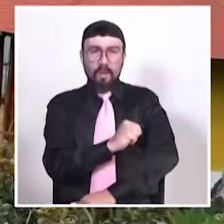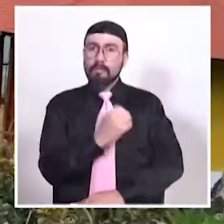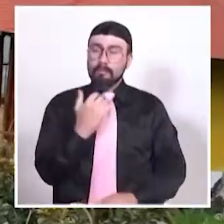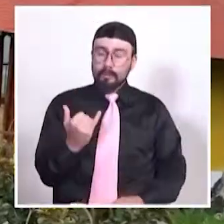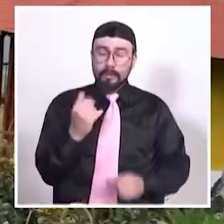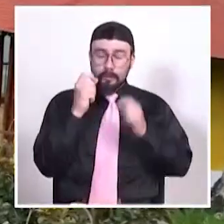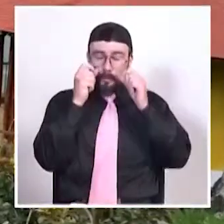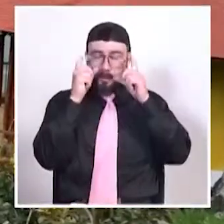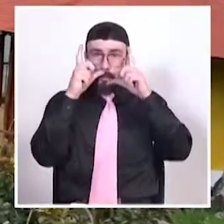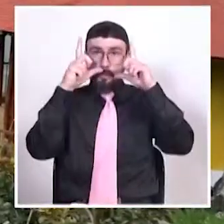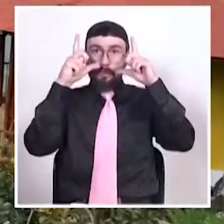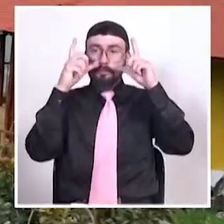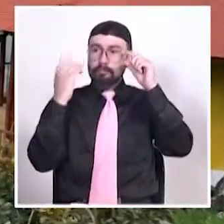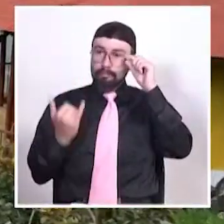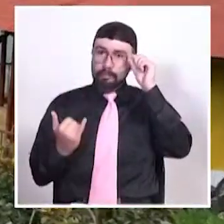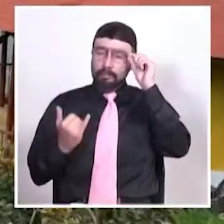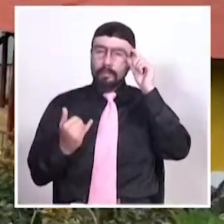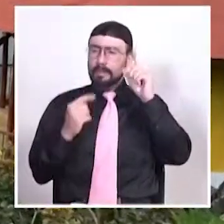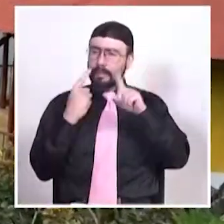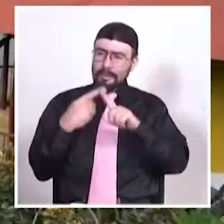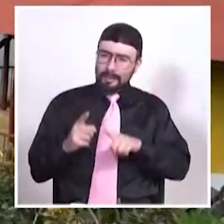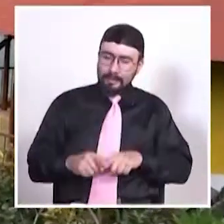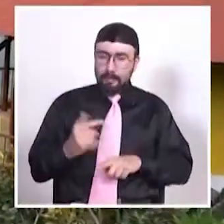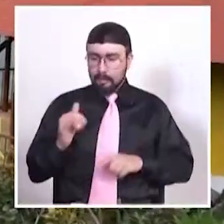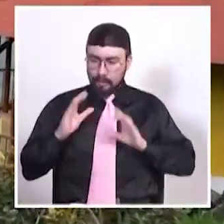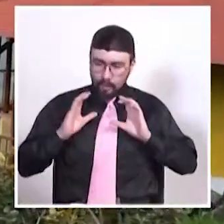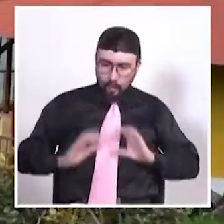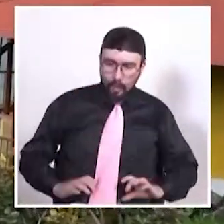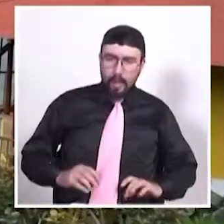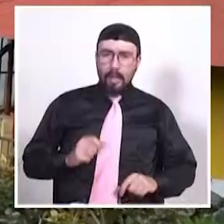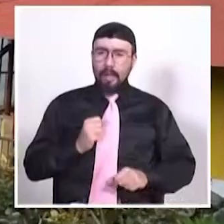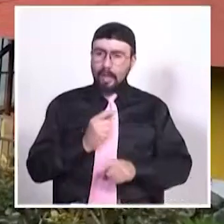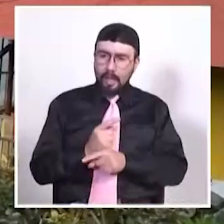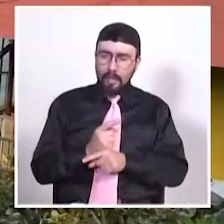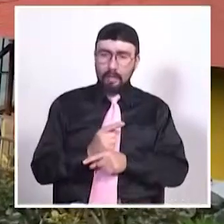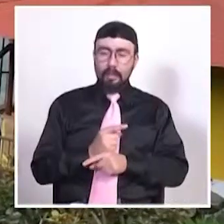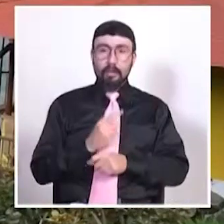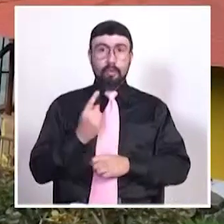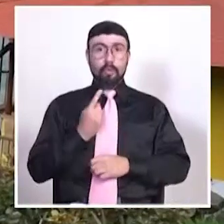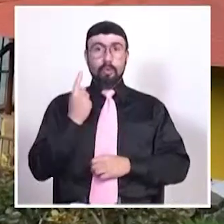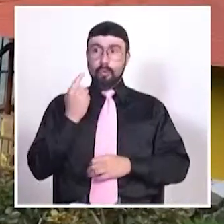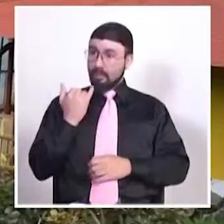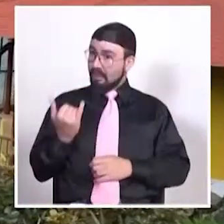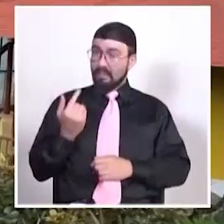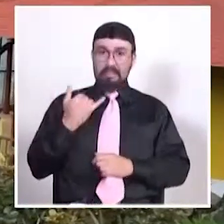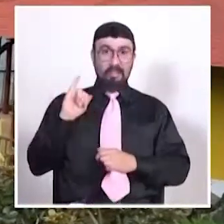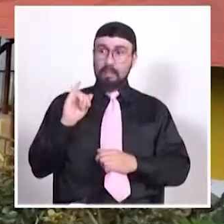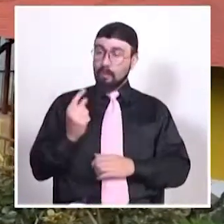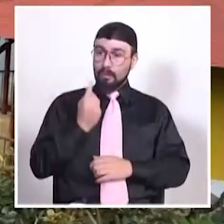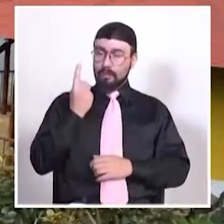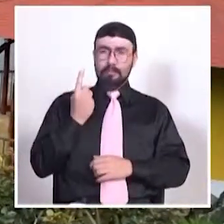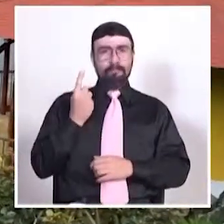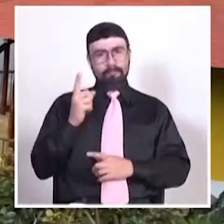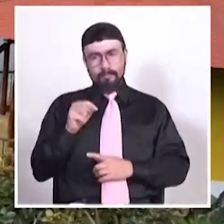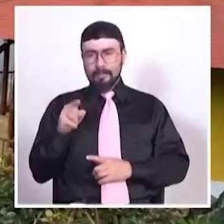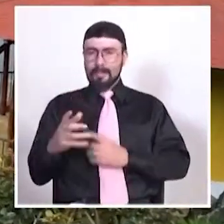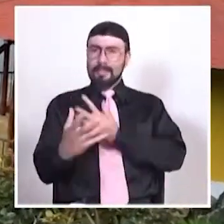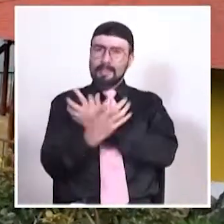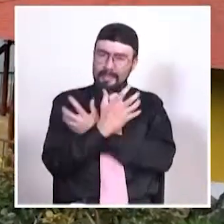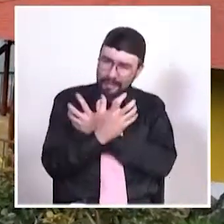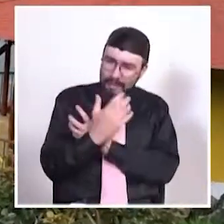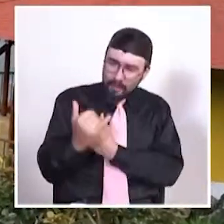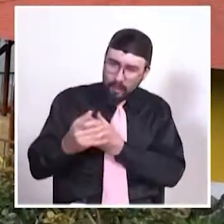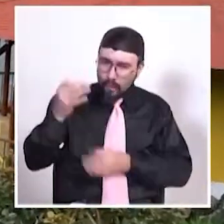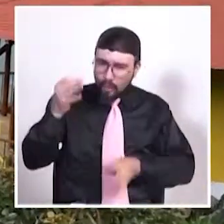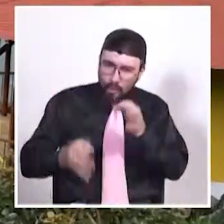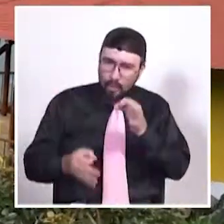la pupila. ¿Ves? Hay unos efectos físicos no solo notorios, sino además justificados por la ciencia, que